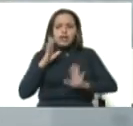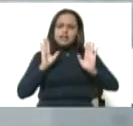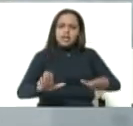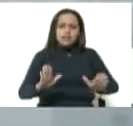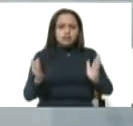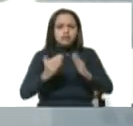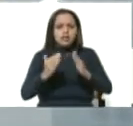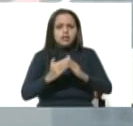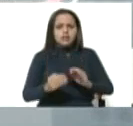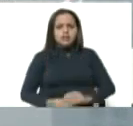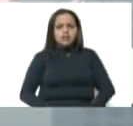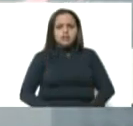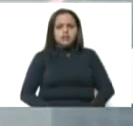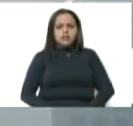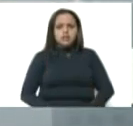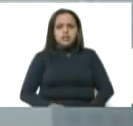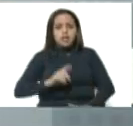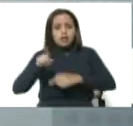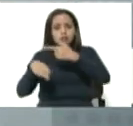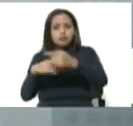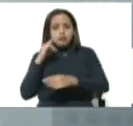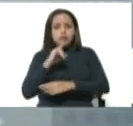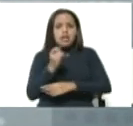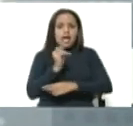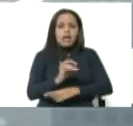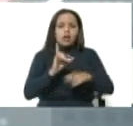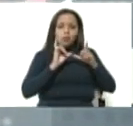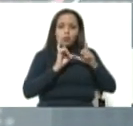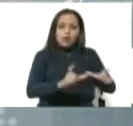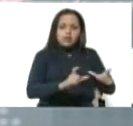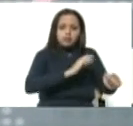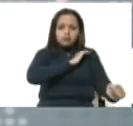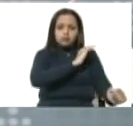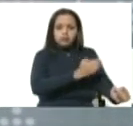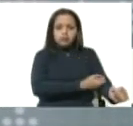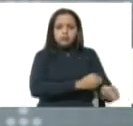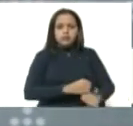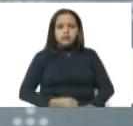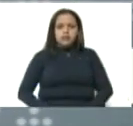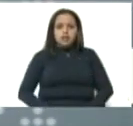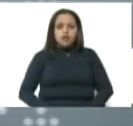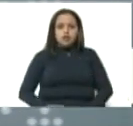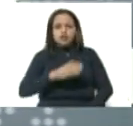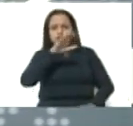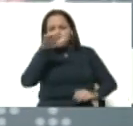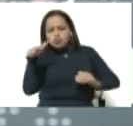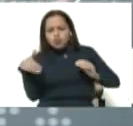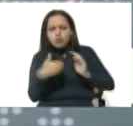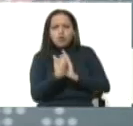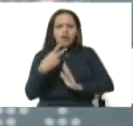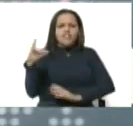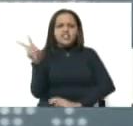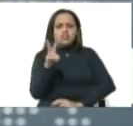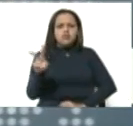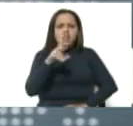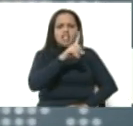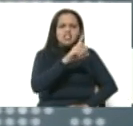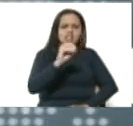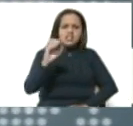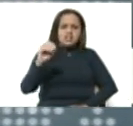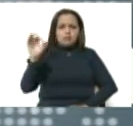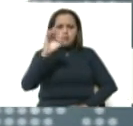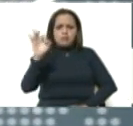A partir del próximo día lunes, entre en cuarentena radical el 100% del territorio nacional.